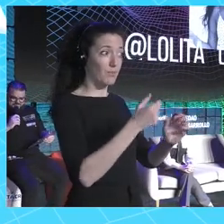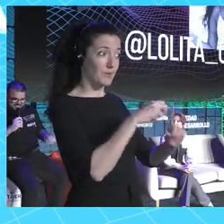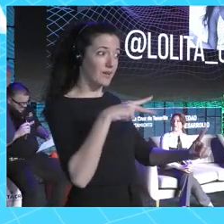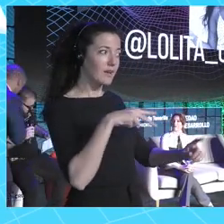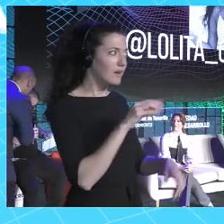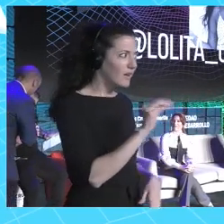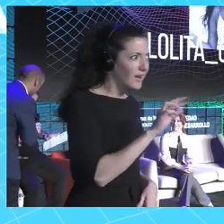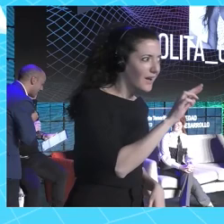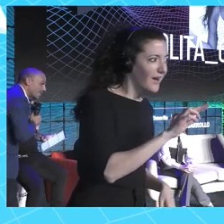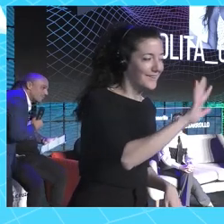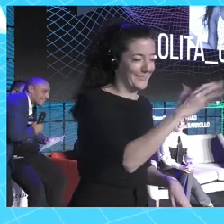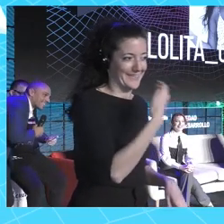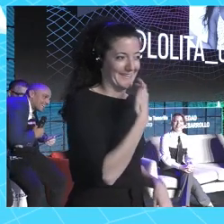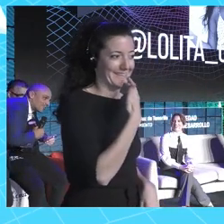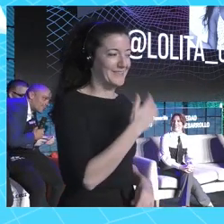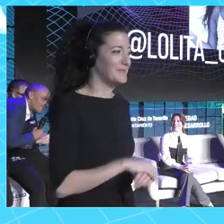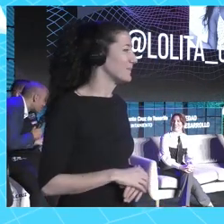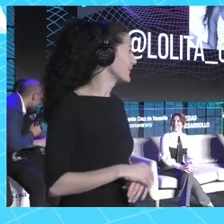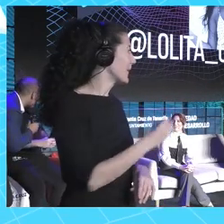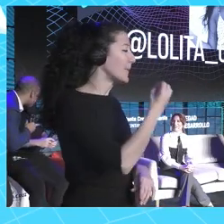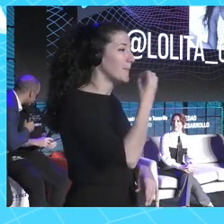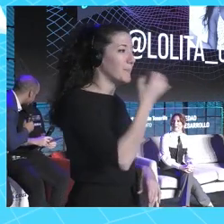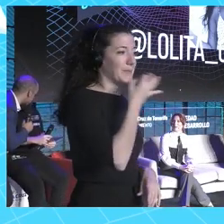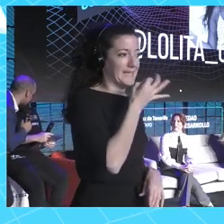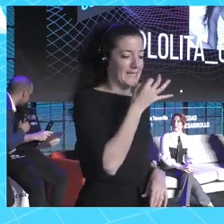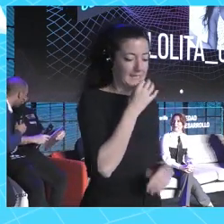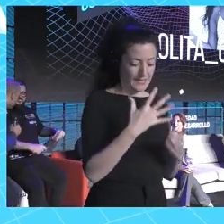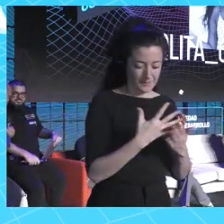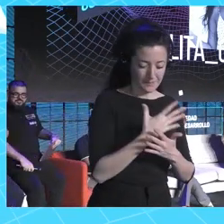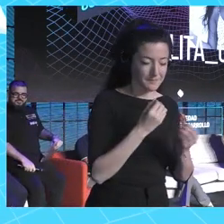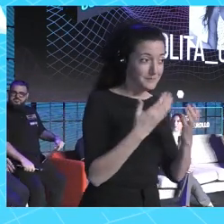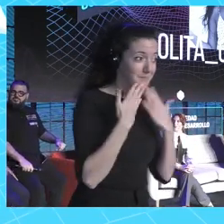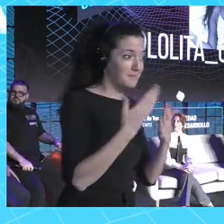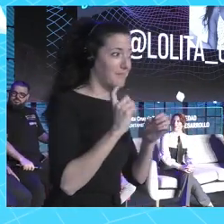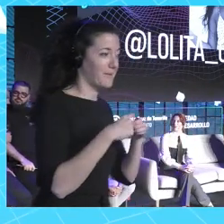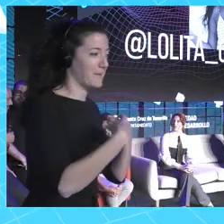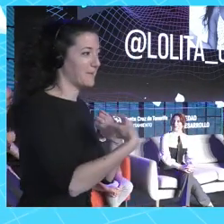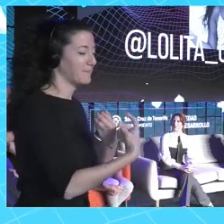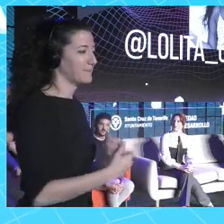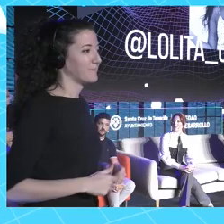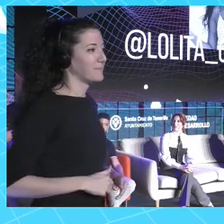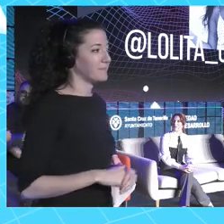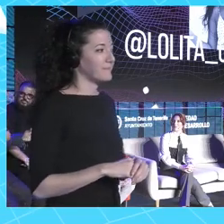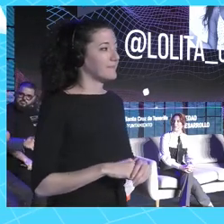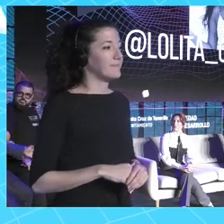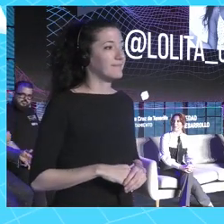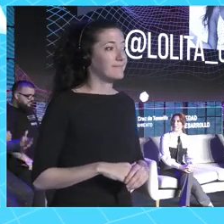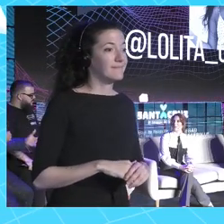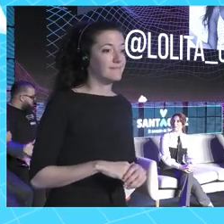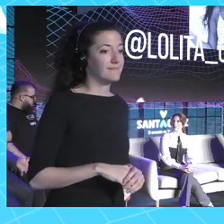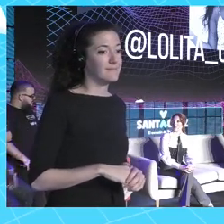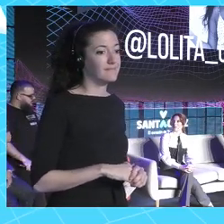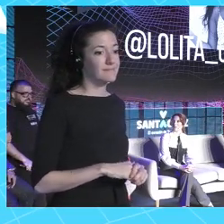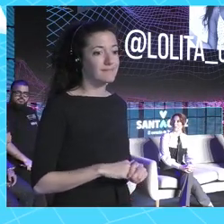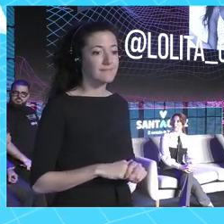pregunta Buenas tardes a todos otra vez Muchas gracias por participar Bueno al final los nichos de Mercado tecnológico